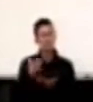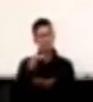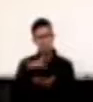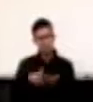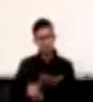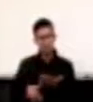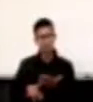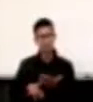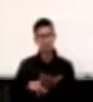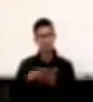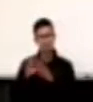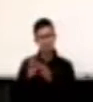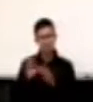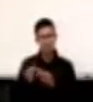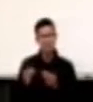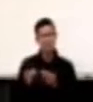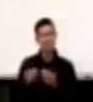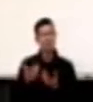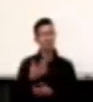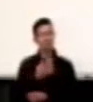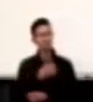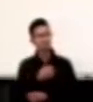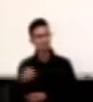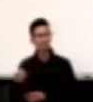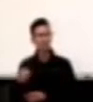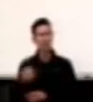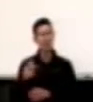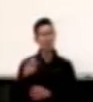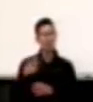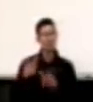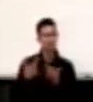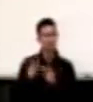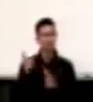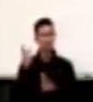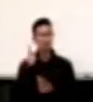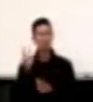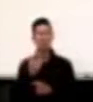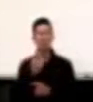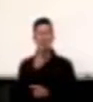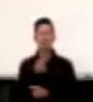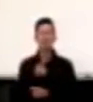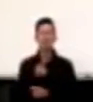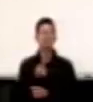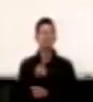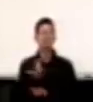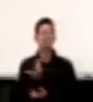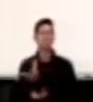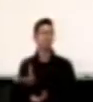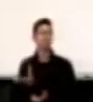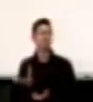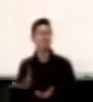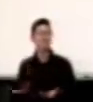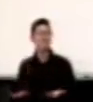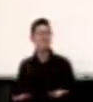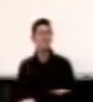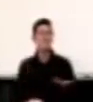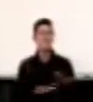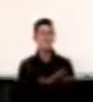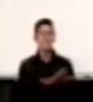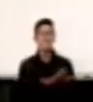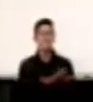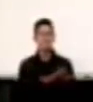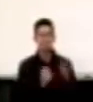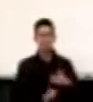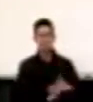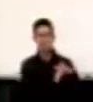en los sistemas de partidos tienen como variable independiente central al propio sistema electoral.